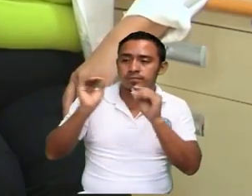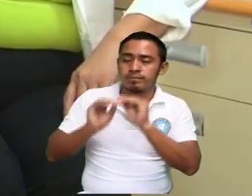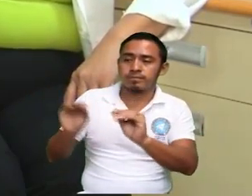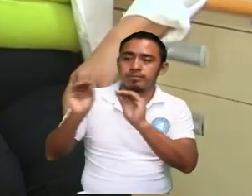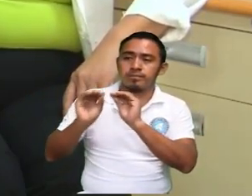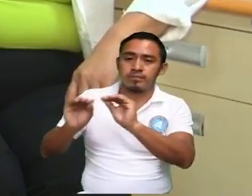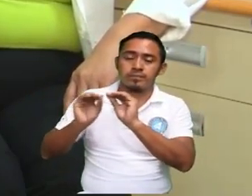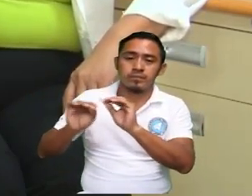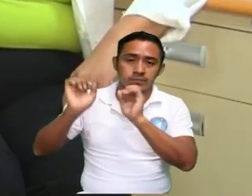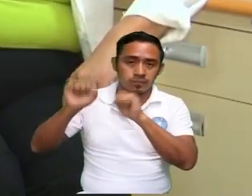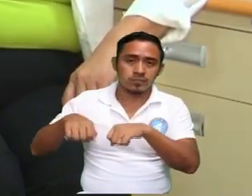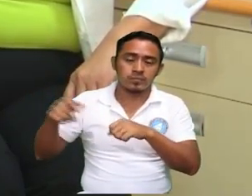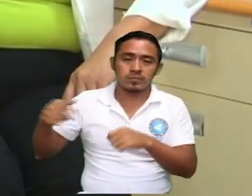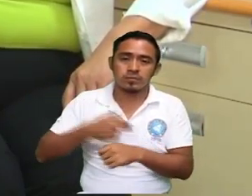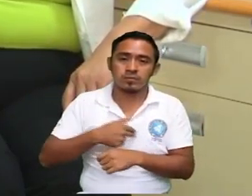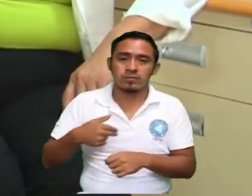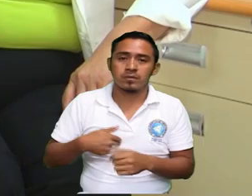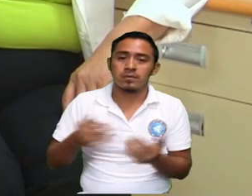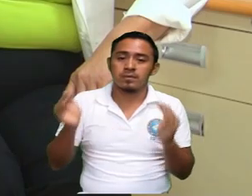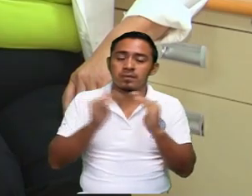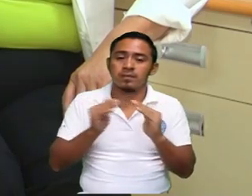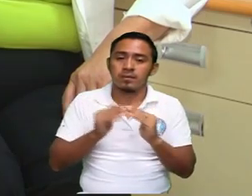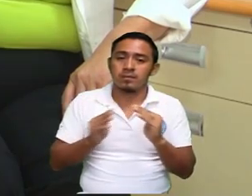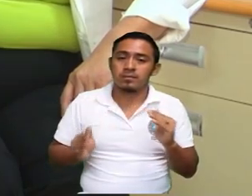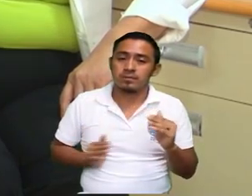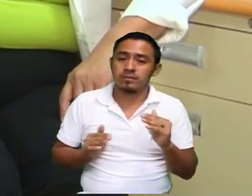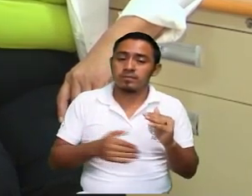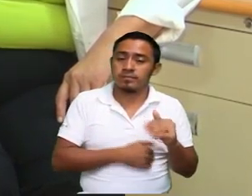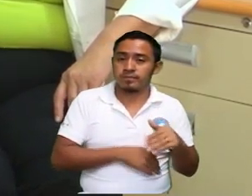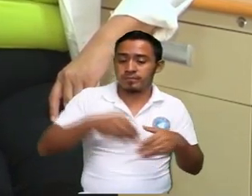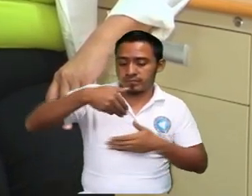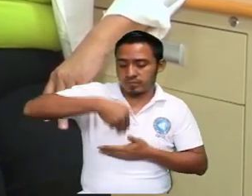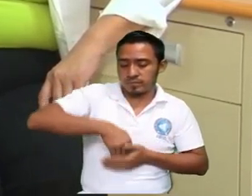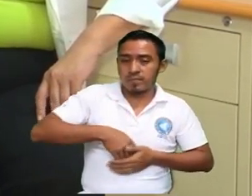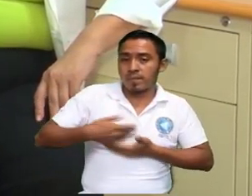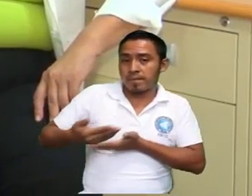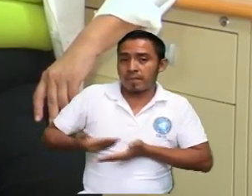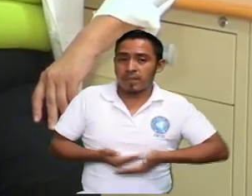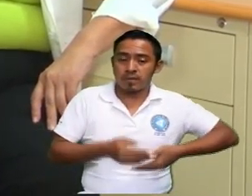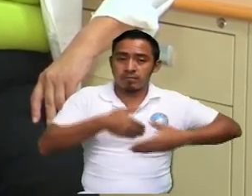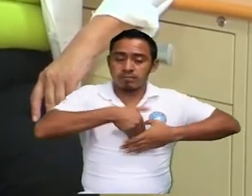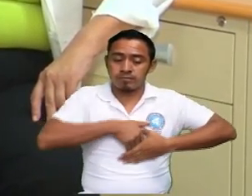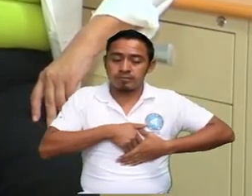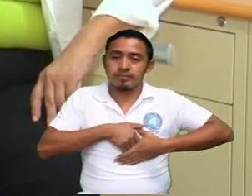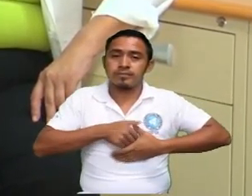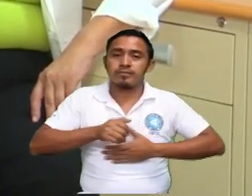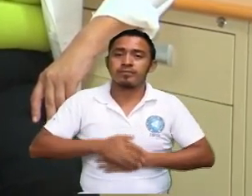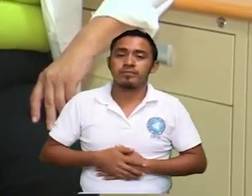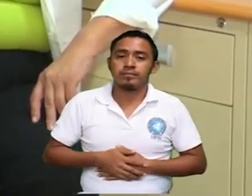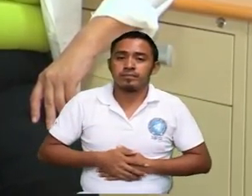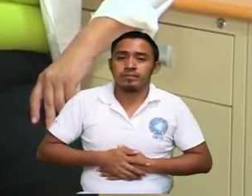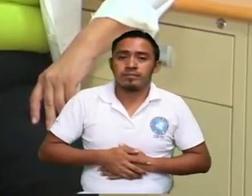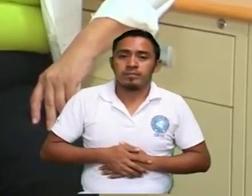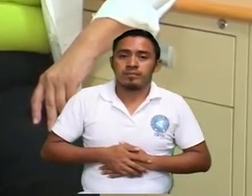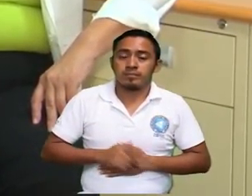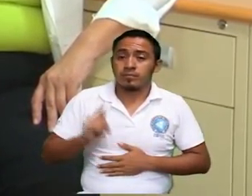ellos para que ellos hicieran canguro en la casa. Interesante historia. Sí, sí. Entonces, todo niño lo